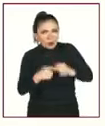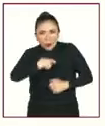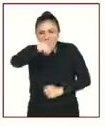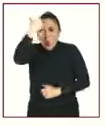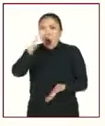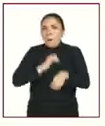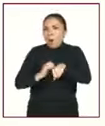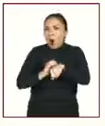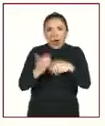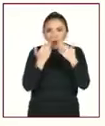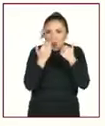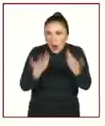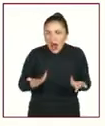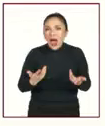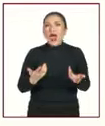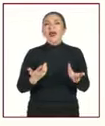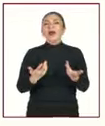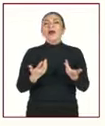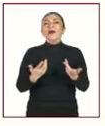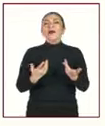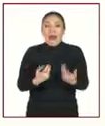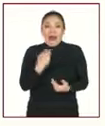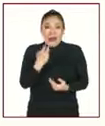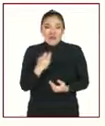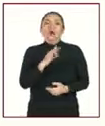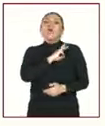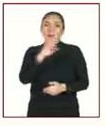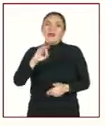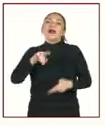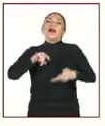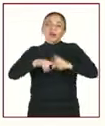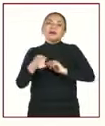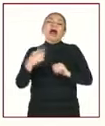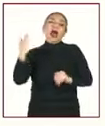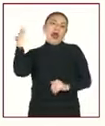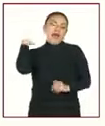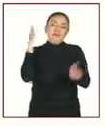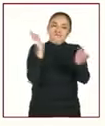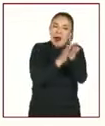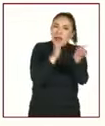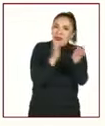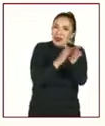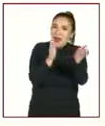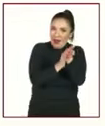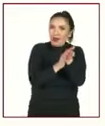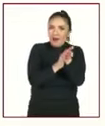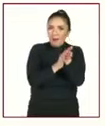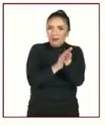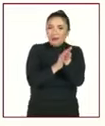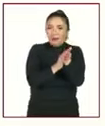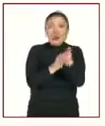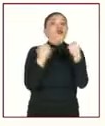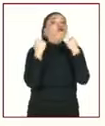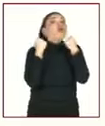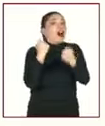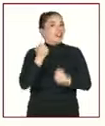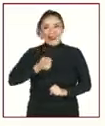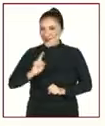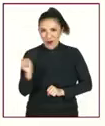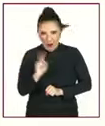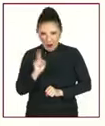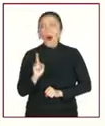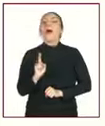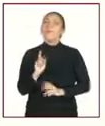morado, y podemos iniciar a dar estas palmaditas, no tan fuertes, pero sí